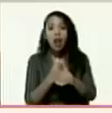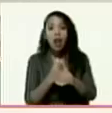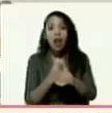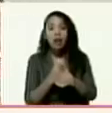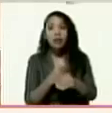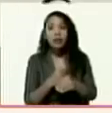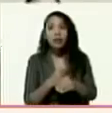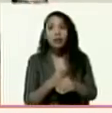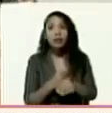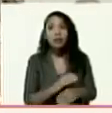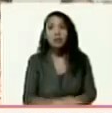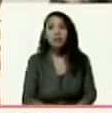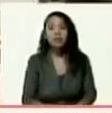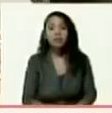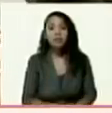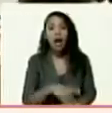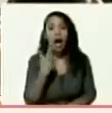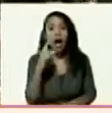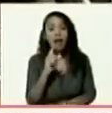¿quiénes serán, Dios mío?